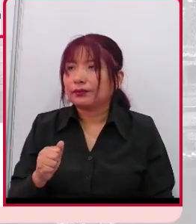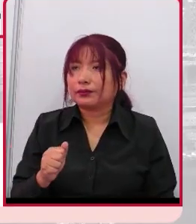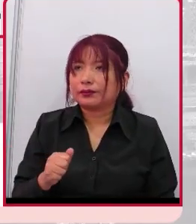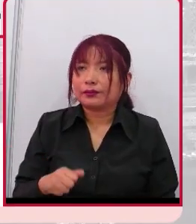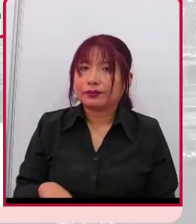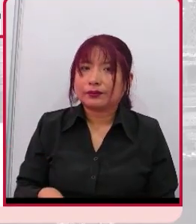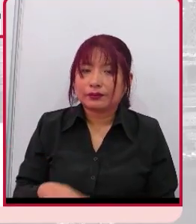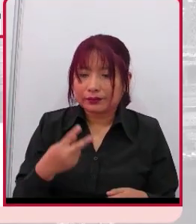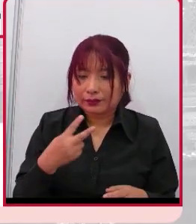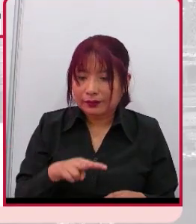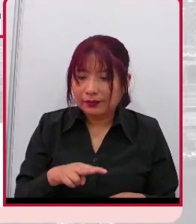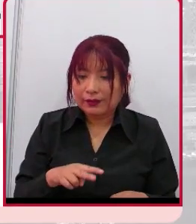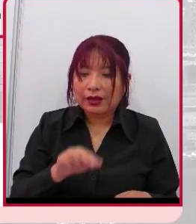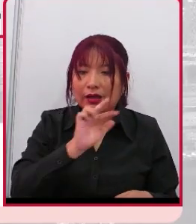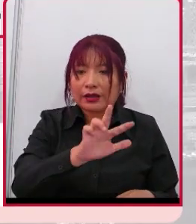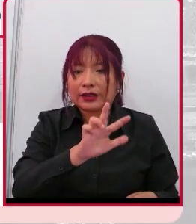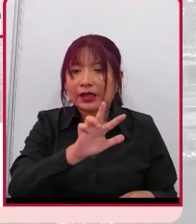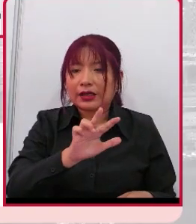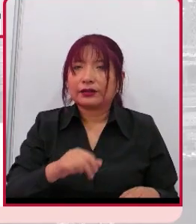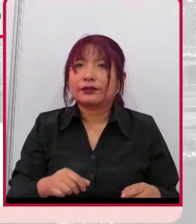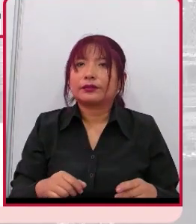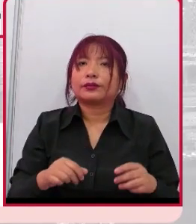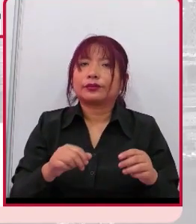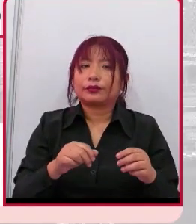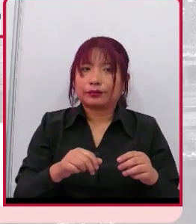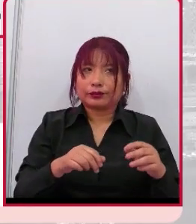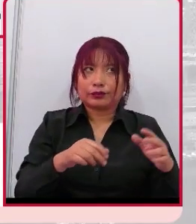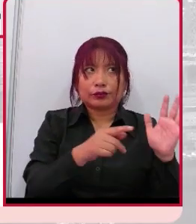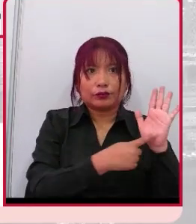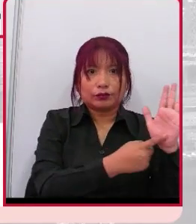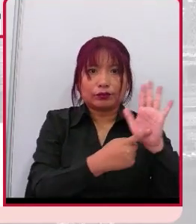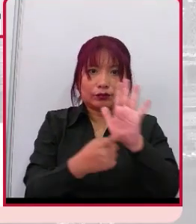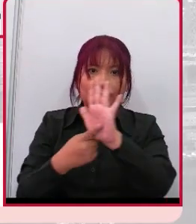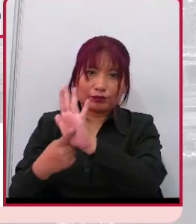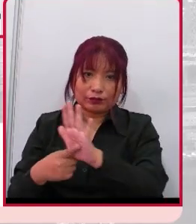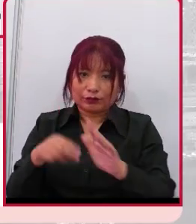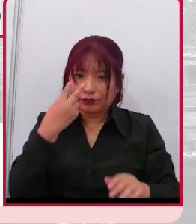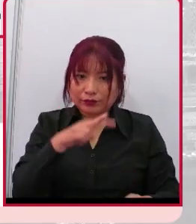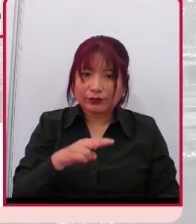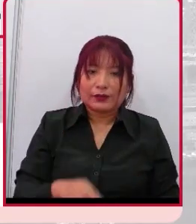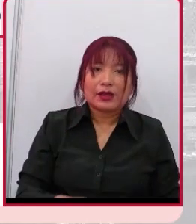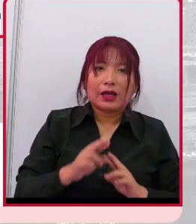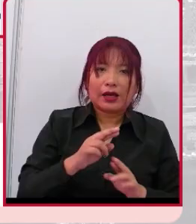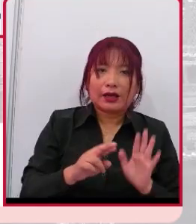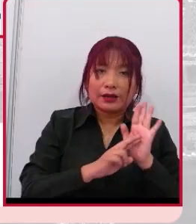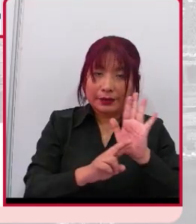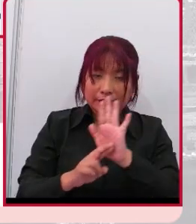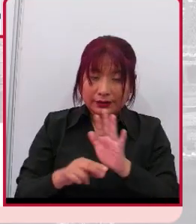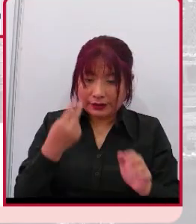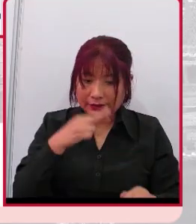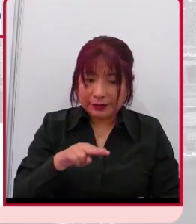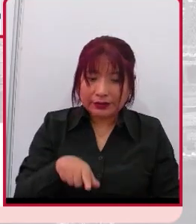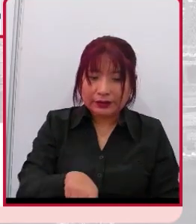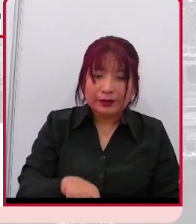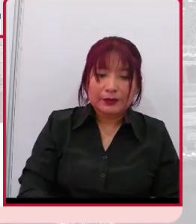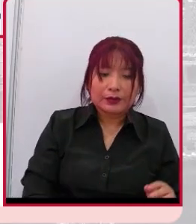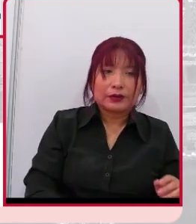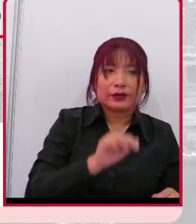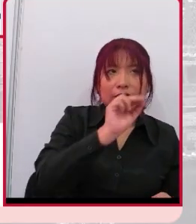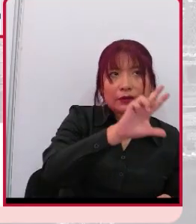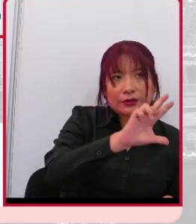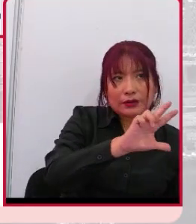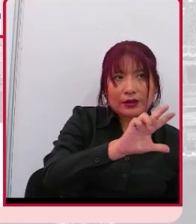se enviaron 3 muestras representativas de probables futuros dominios con respecto a este mineral de